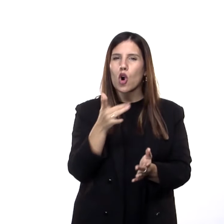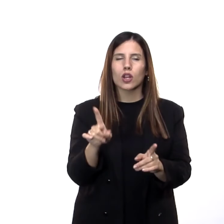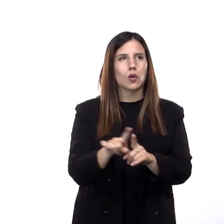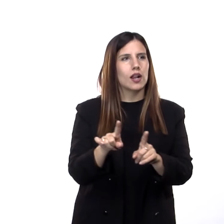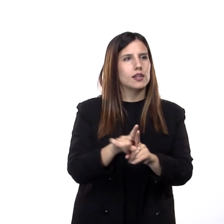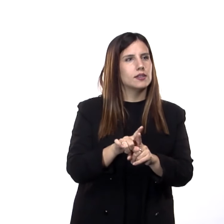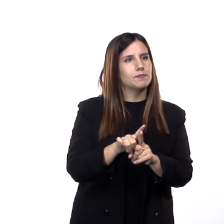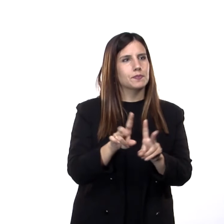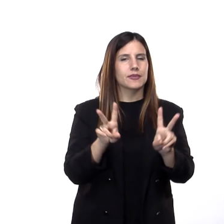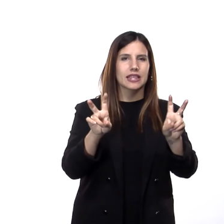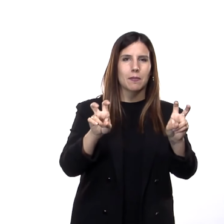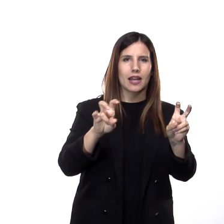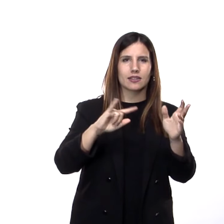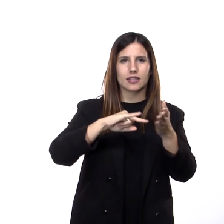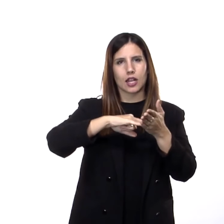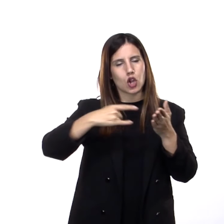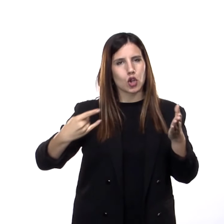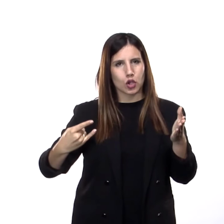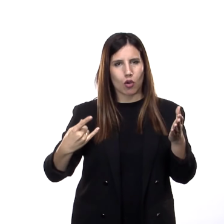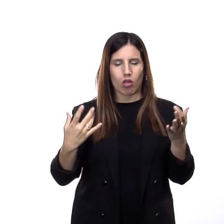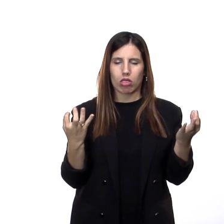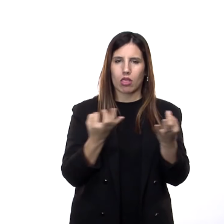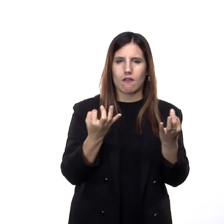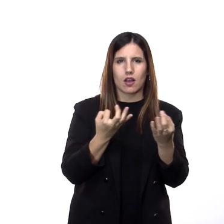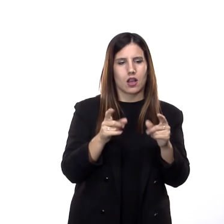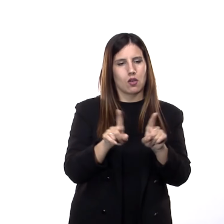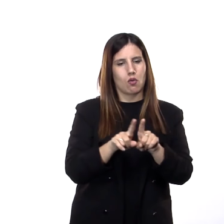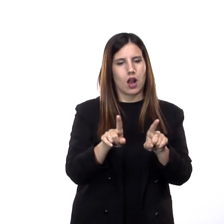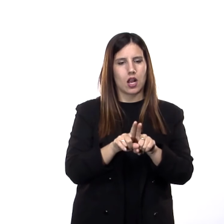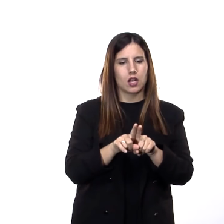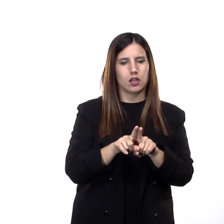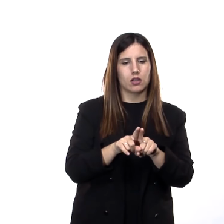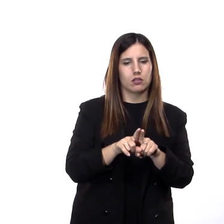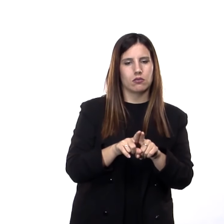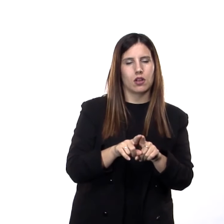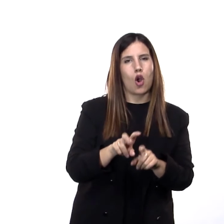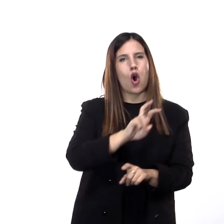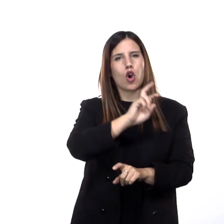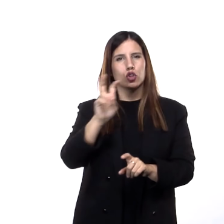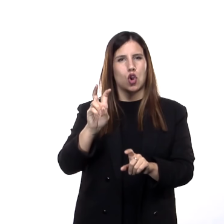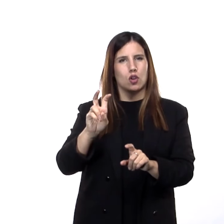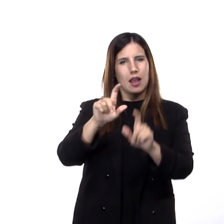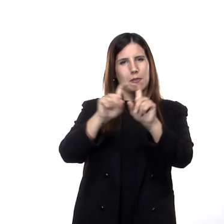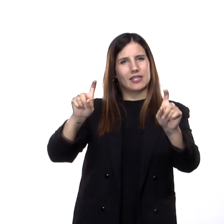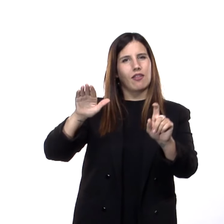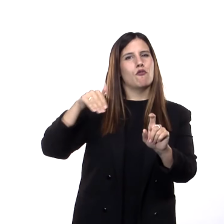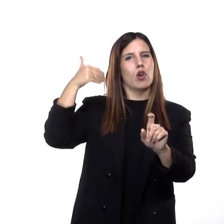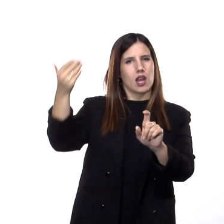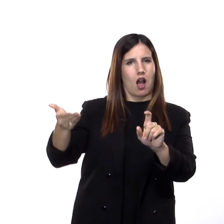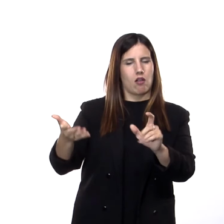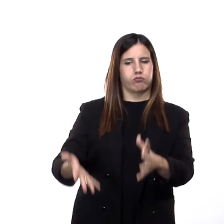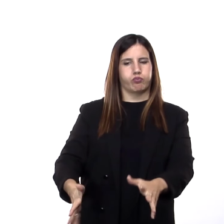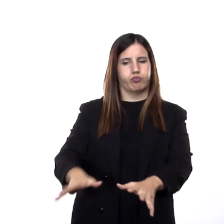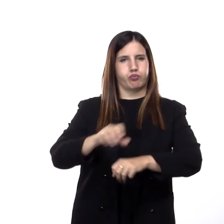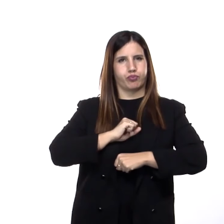debería de dárselo a un algunos digamos a unos partners llamé a los padres empresas externas que